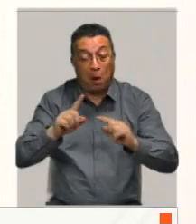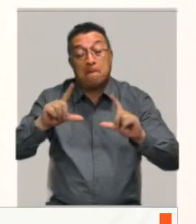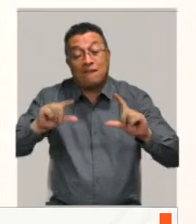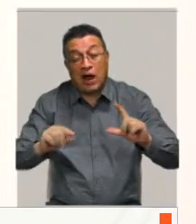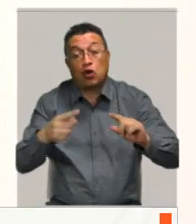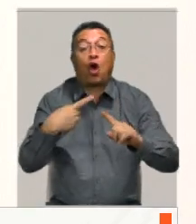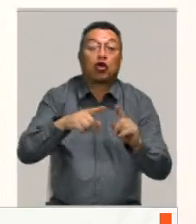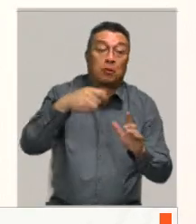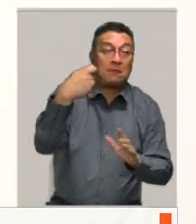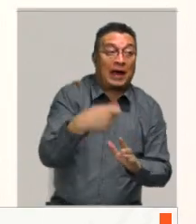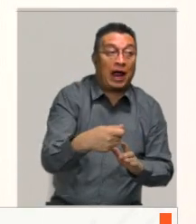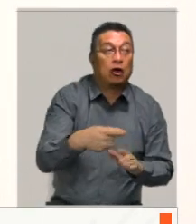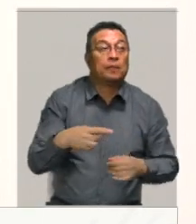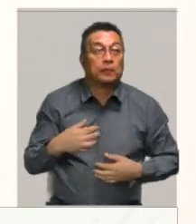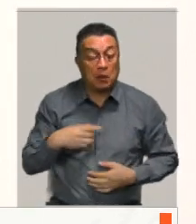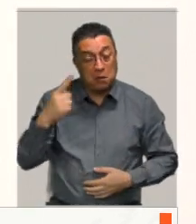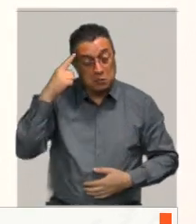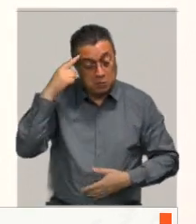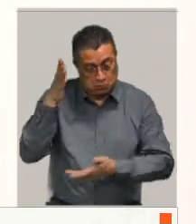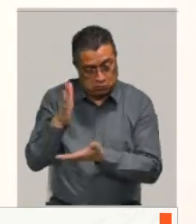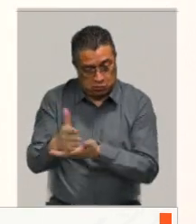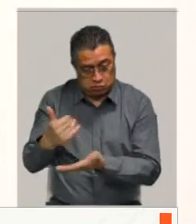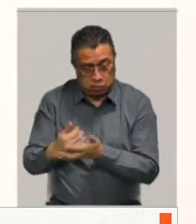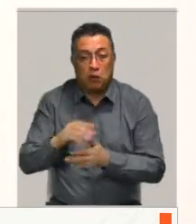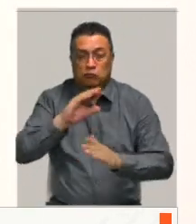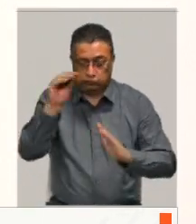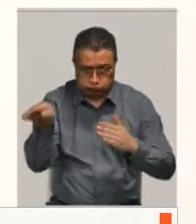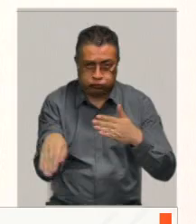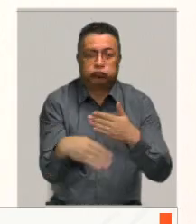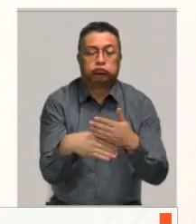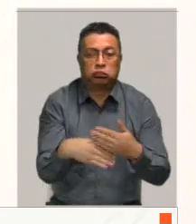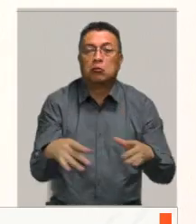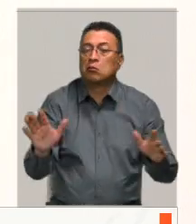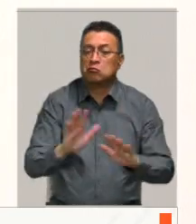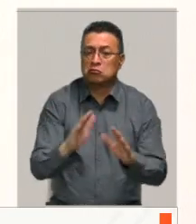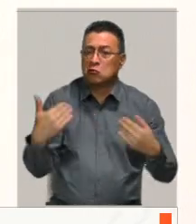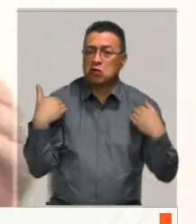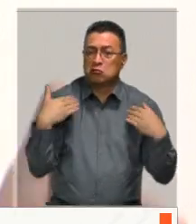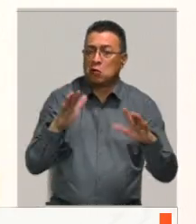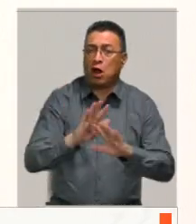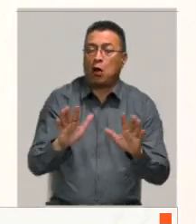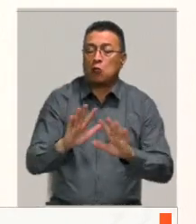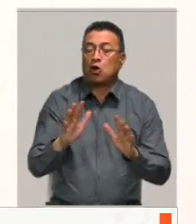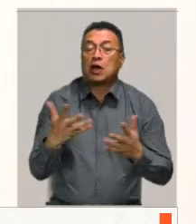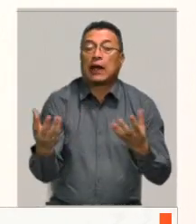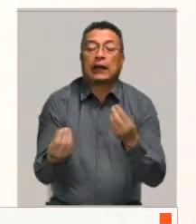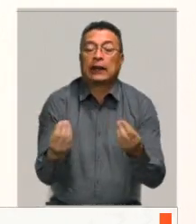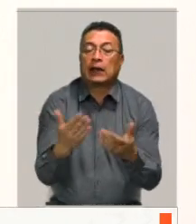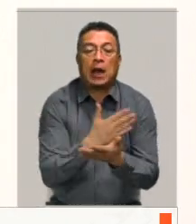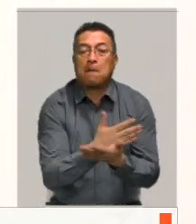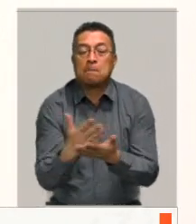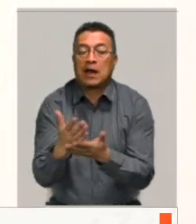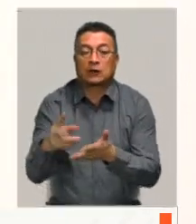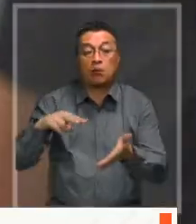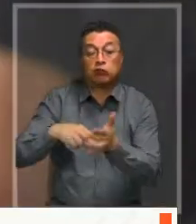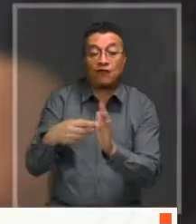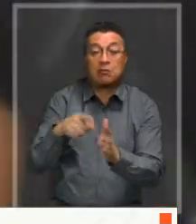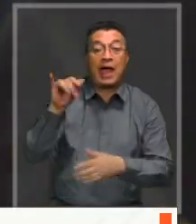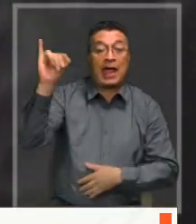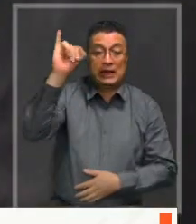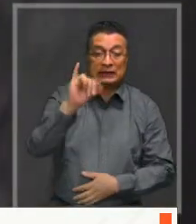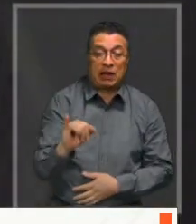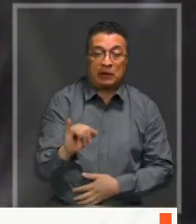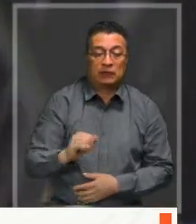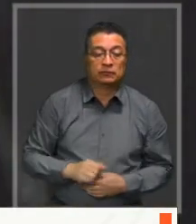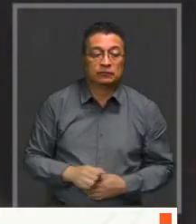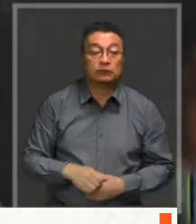cara. Pretendemos tenerlo implementado independientemente de lo que ocurra con la crisis de la ISAPRE. Con